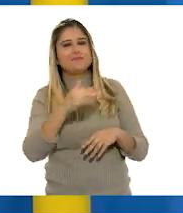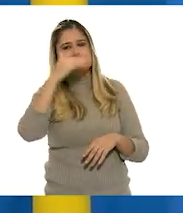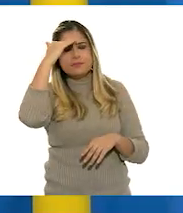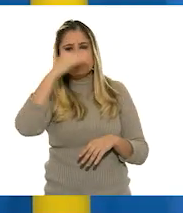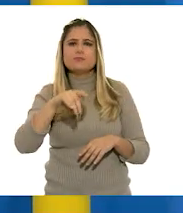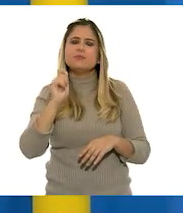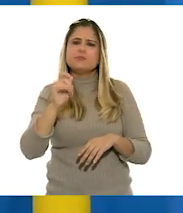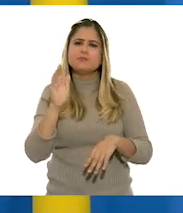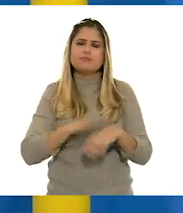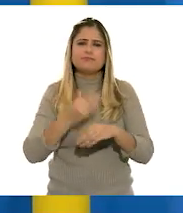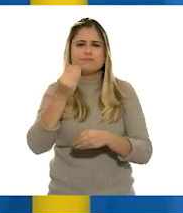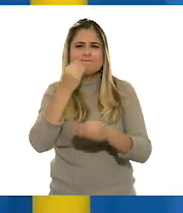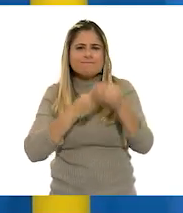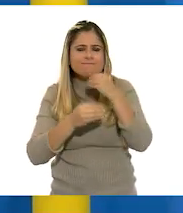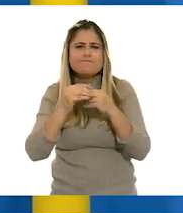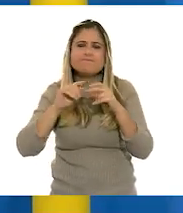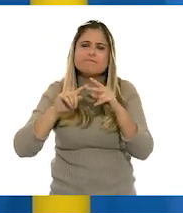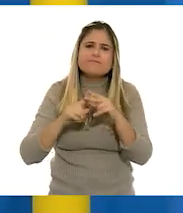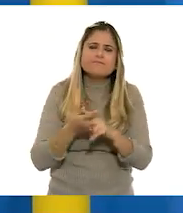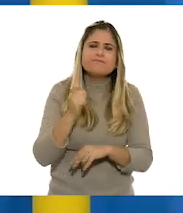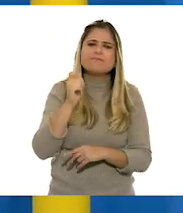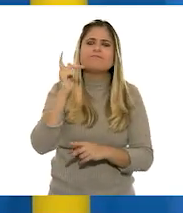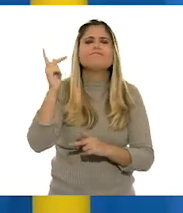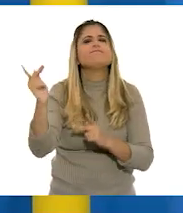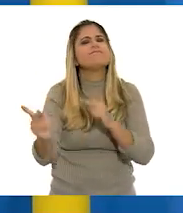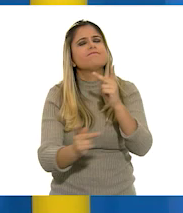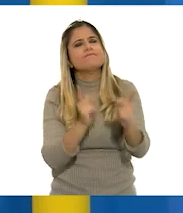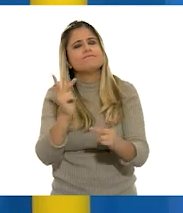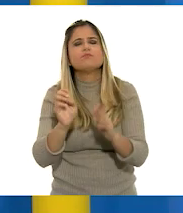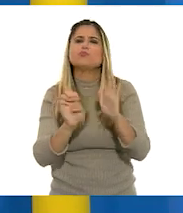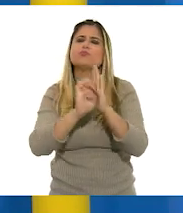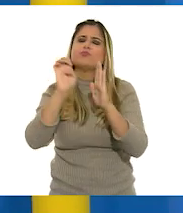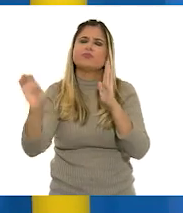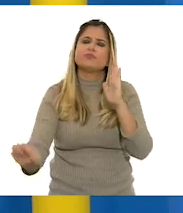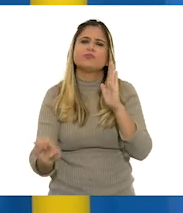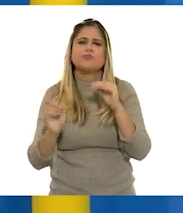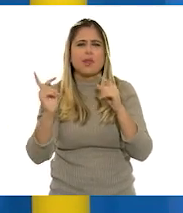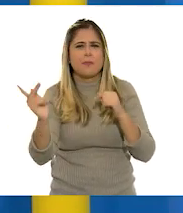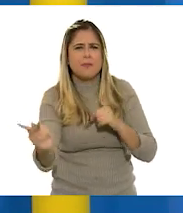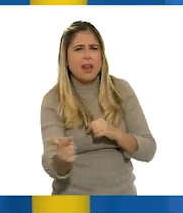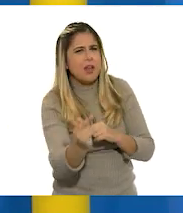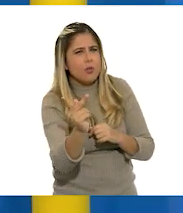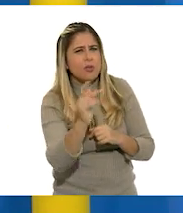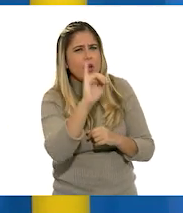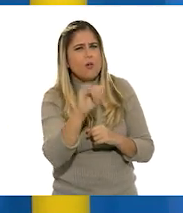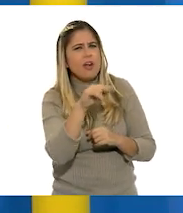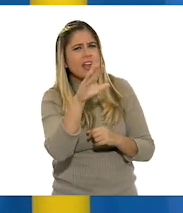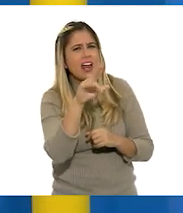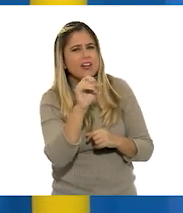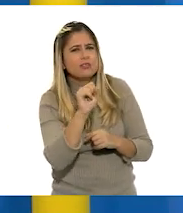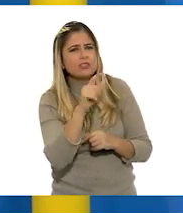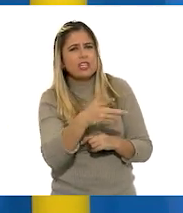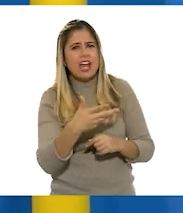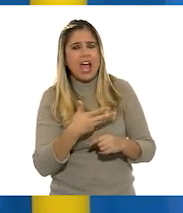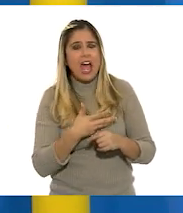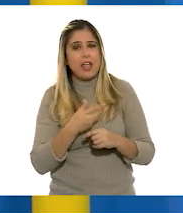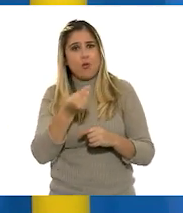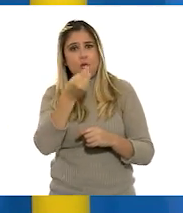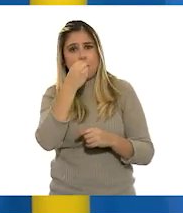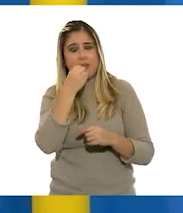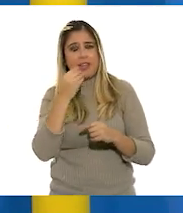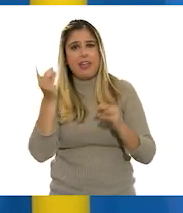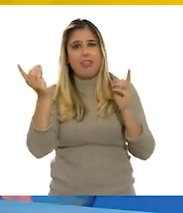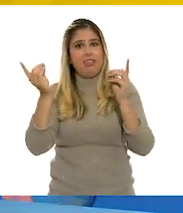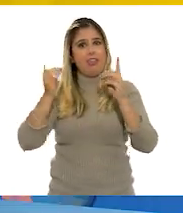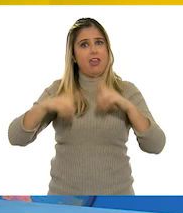la alimentación, vamos a empezar con algunas preguntas. Por ejemplo, Juan Carlos, ¿tienes un plan de alimentación en tu dieta